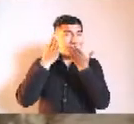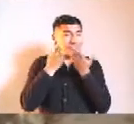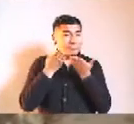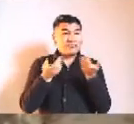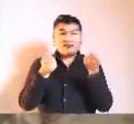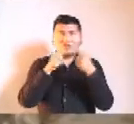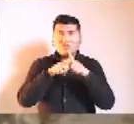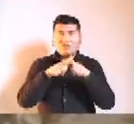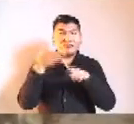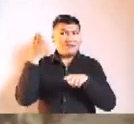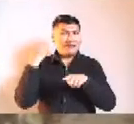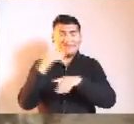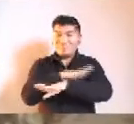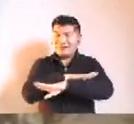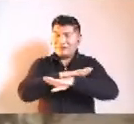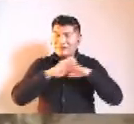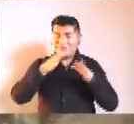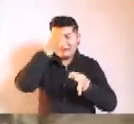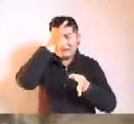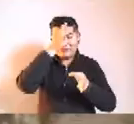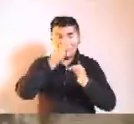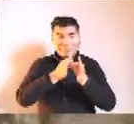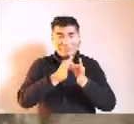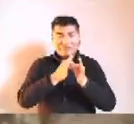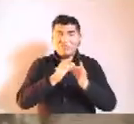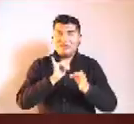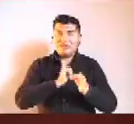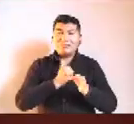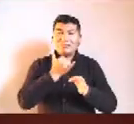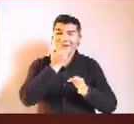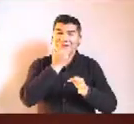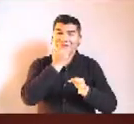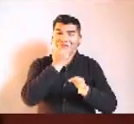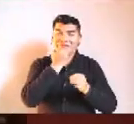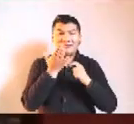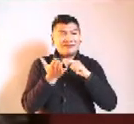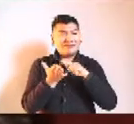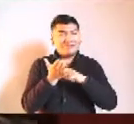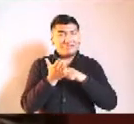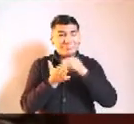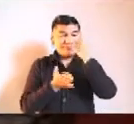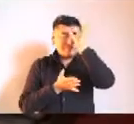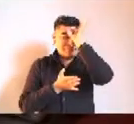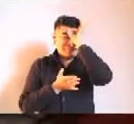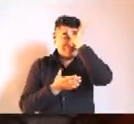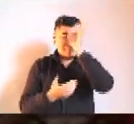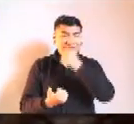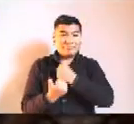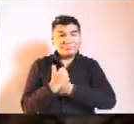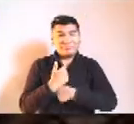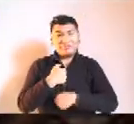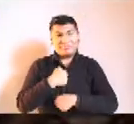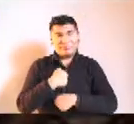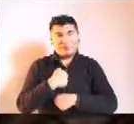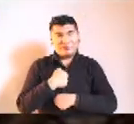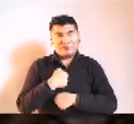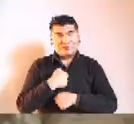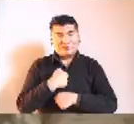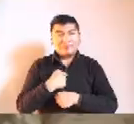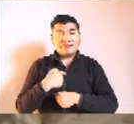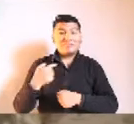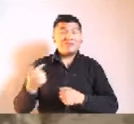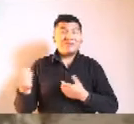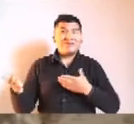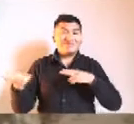cuando no tenía fe, actuaba así por ignorancia, y sobreabundó en